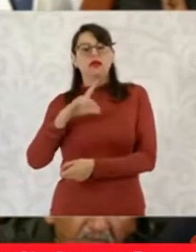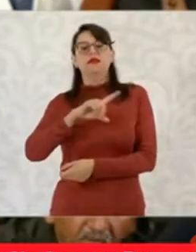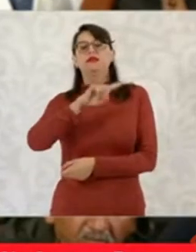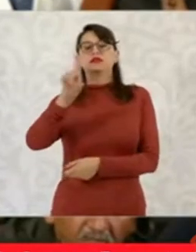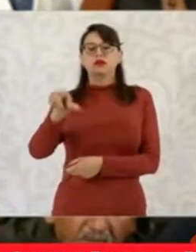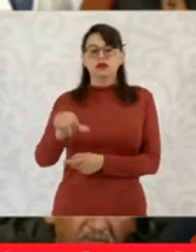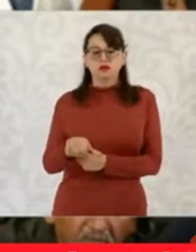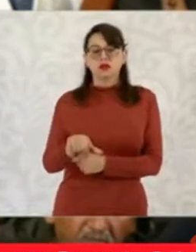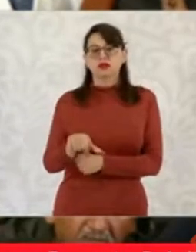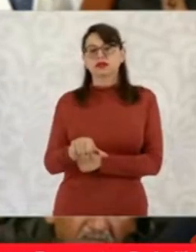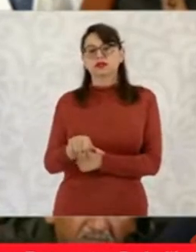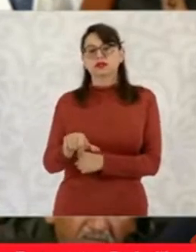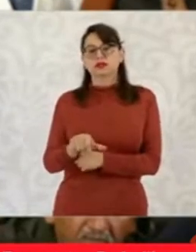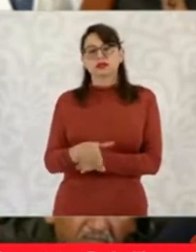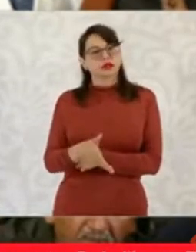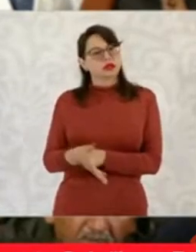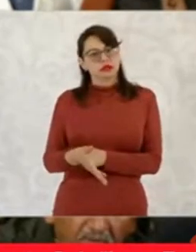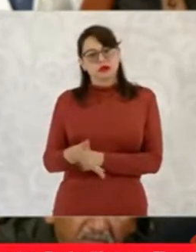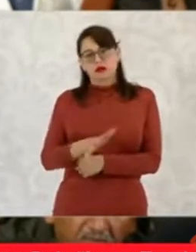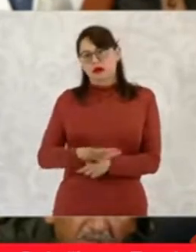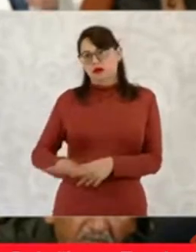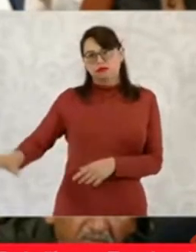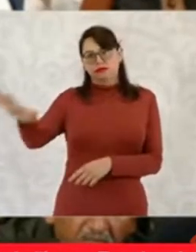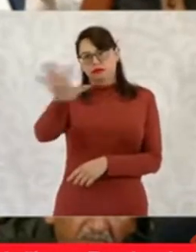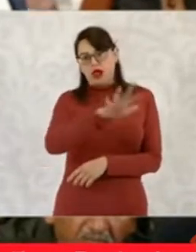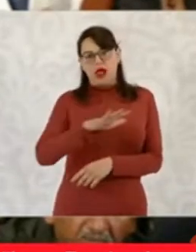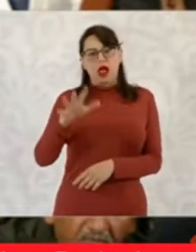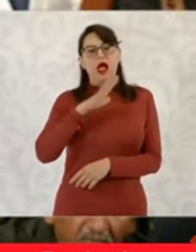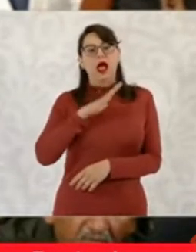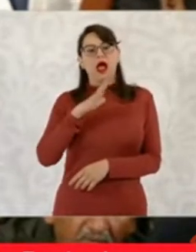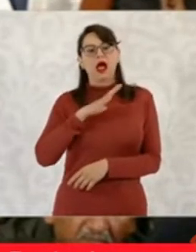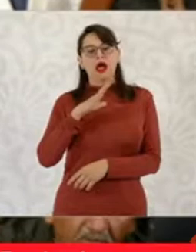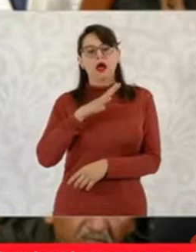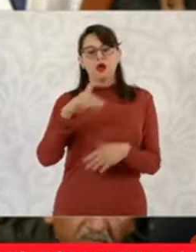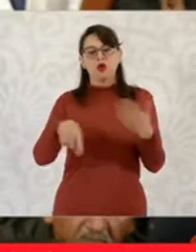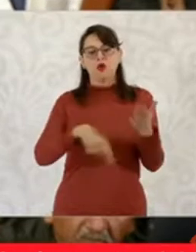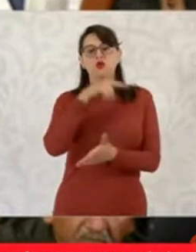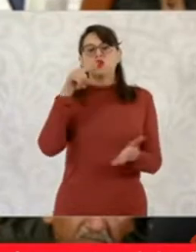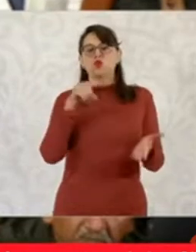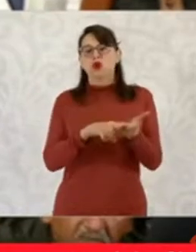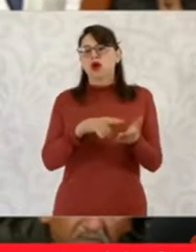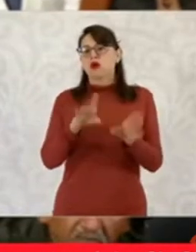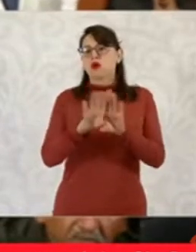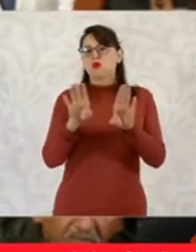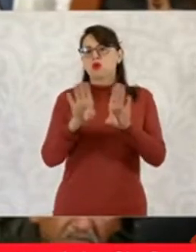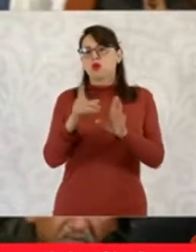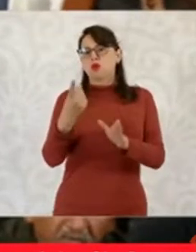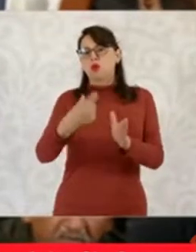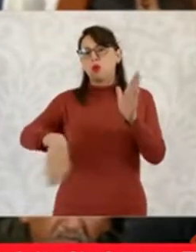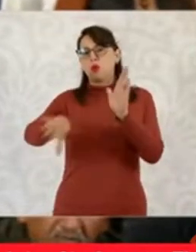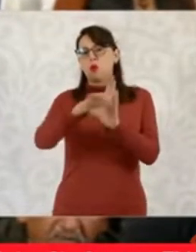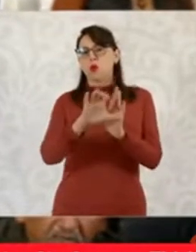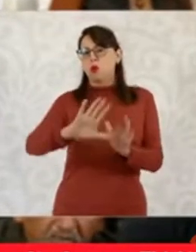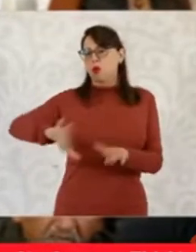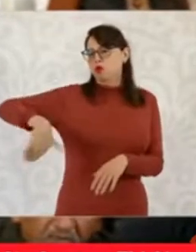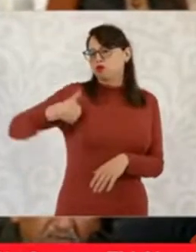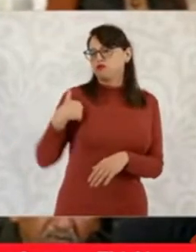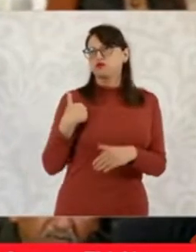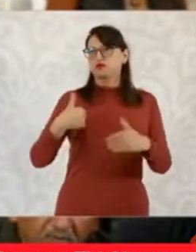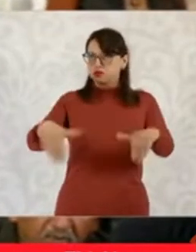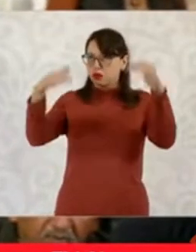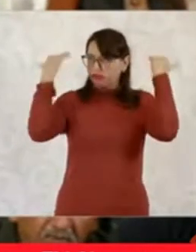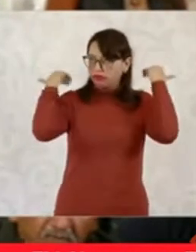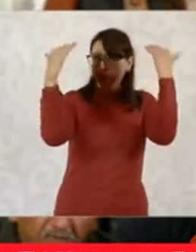es avanzando del lado derecho, hay un espacio que se ve como tipo bodega, está techado,